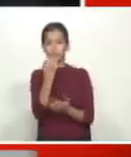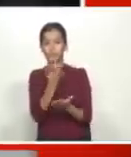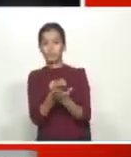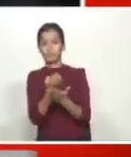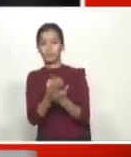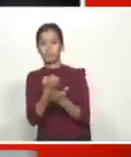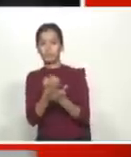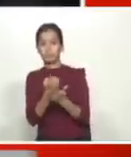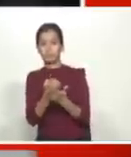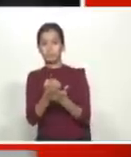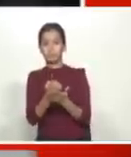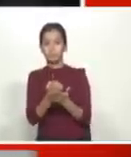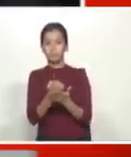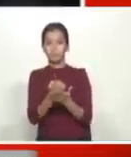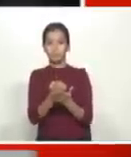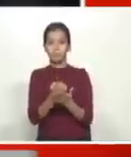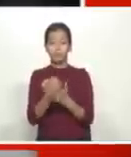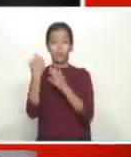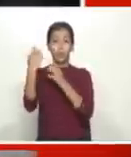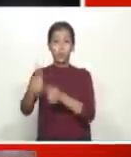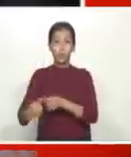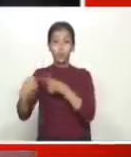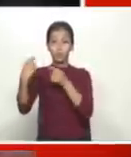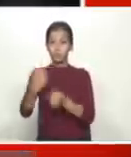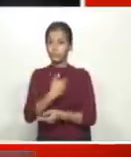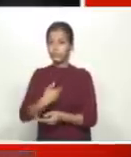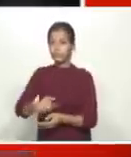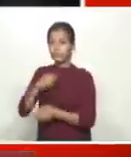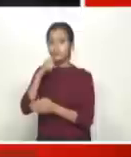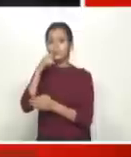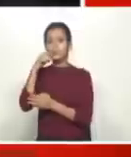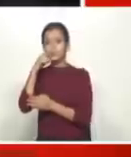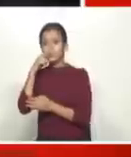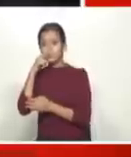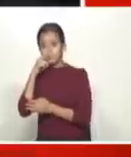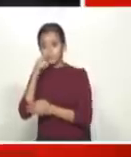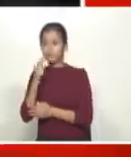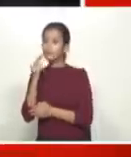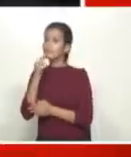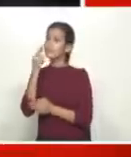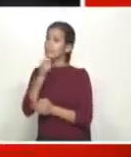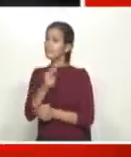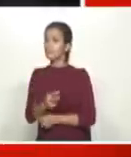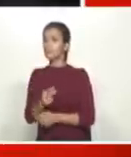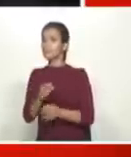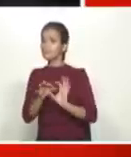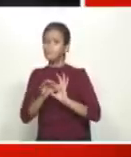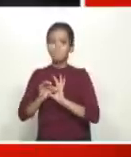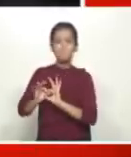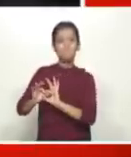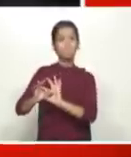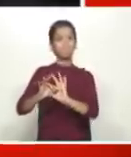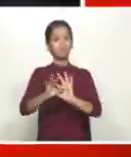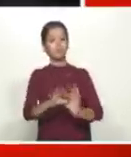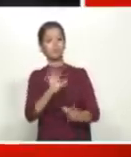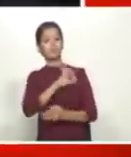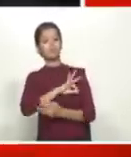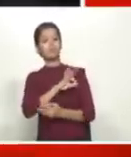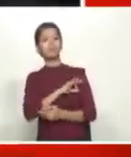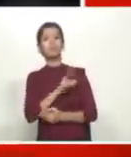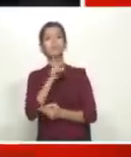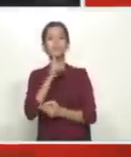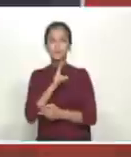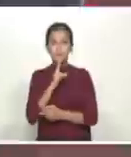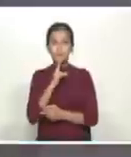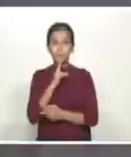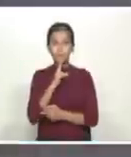poder. Pero la lucha de Xiomara es precisamente porque el poder lo tenga la mayoría, el pueblo. Si así fuera,